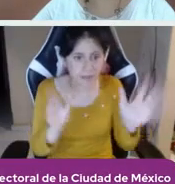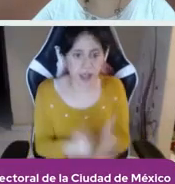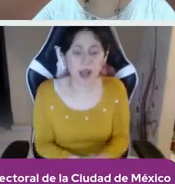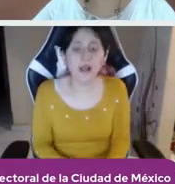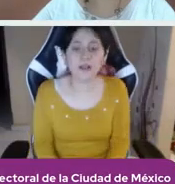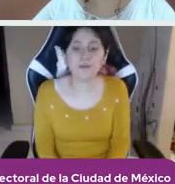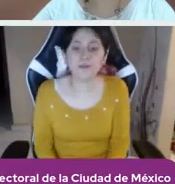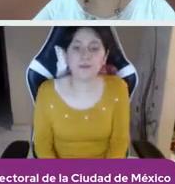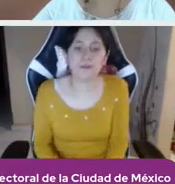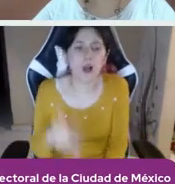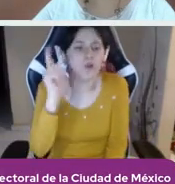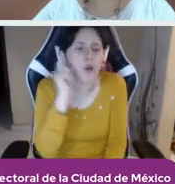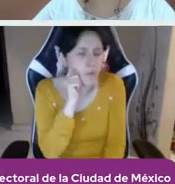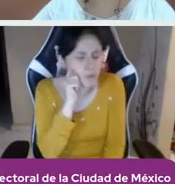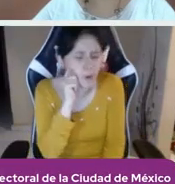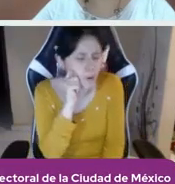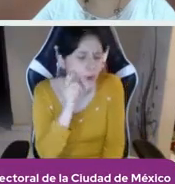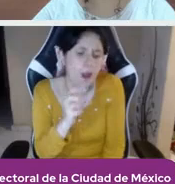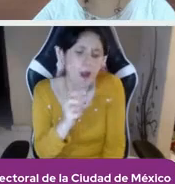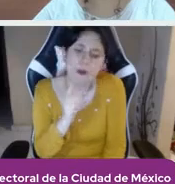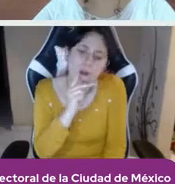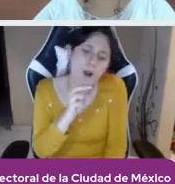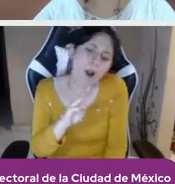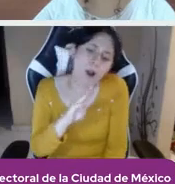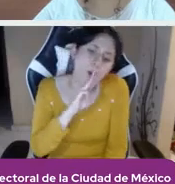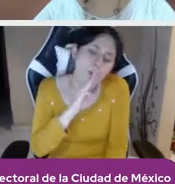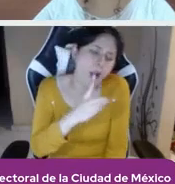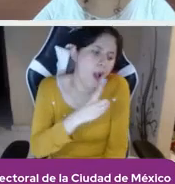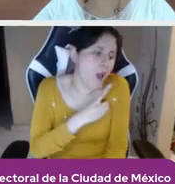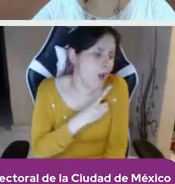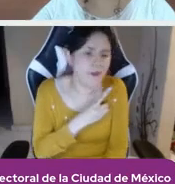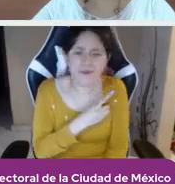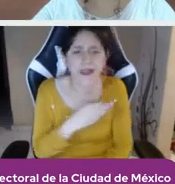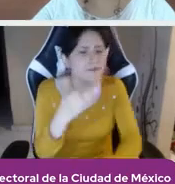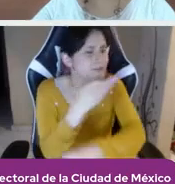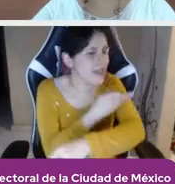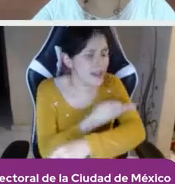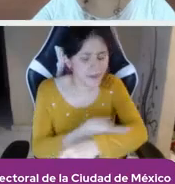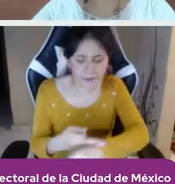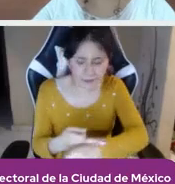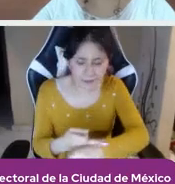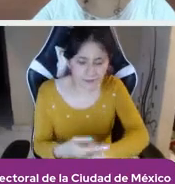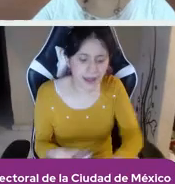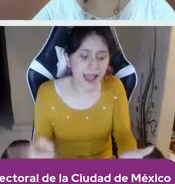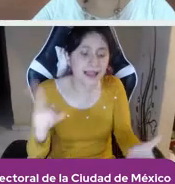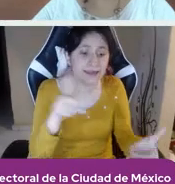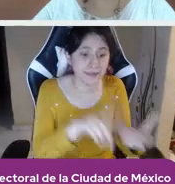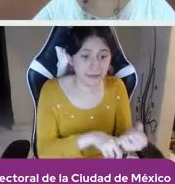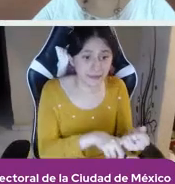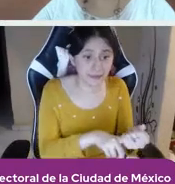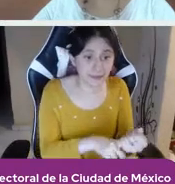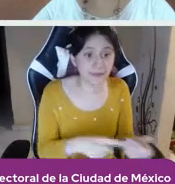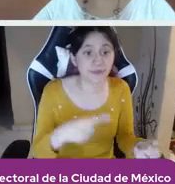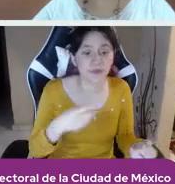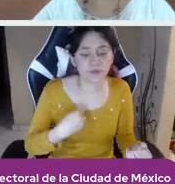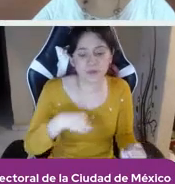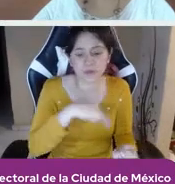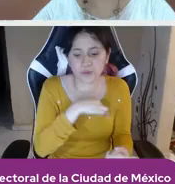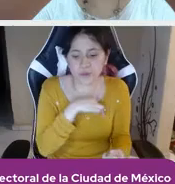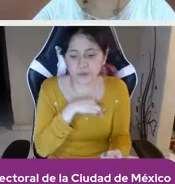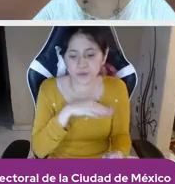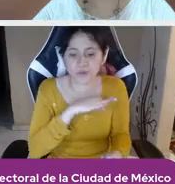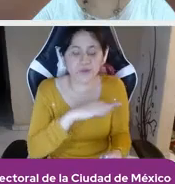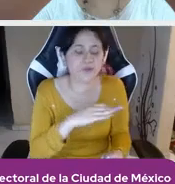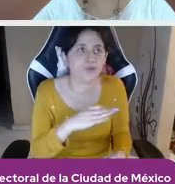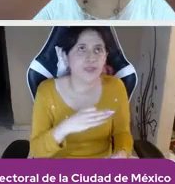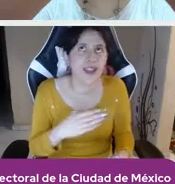independiente a si fue monoparental, binaria, la familia siempre va a ser el refugio en el que podemos llegar y siempre va a ser como los lazos que nos